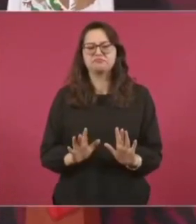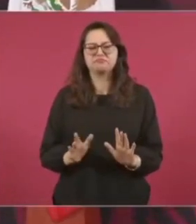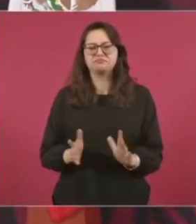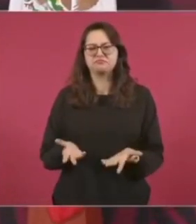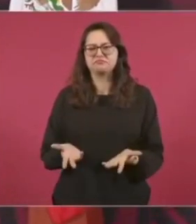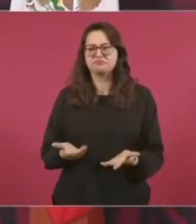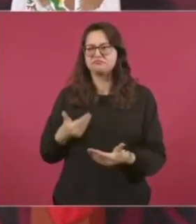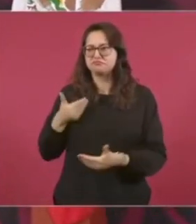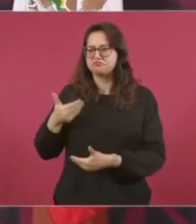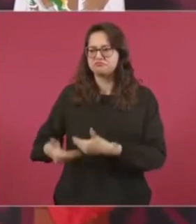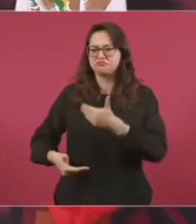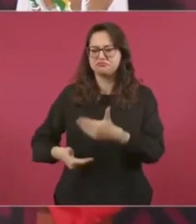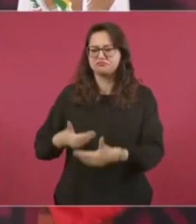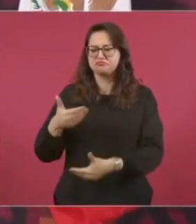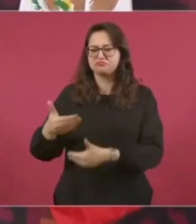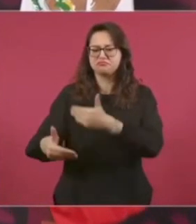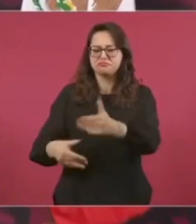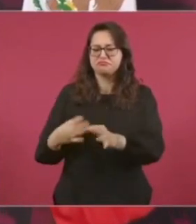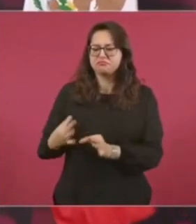vamos bien.